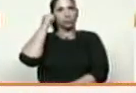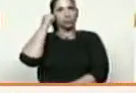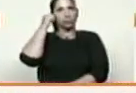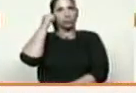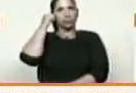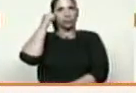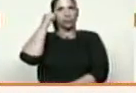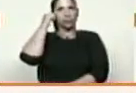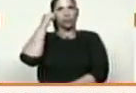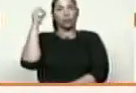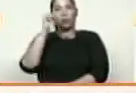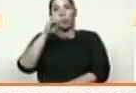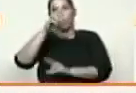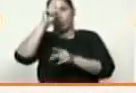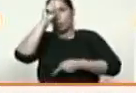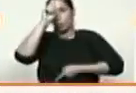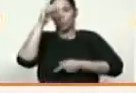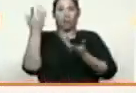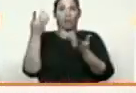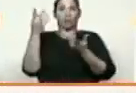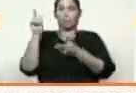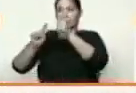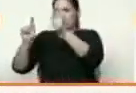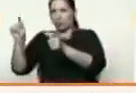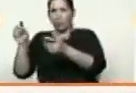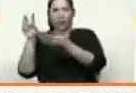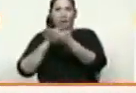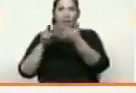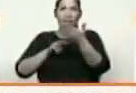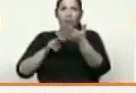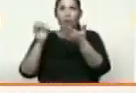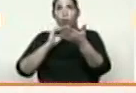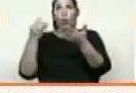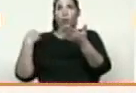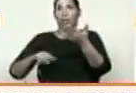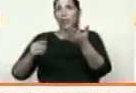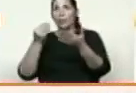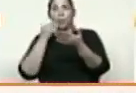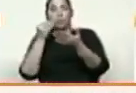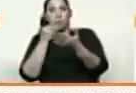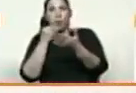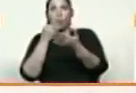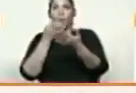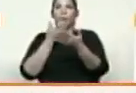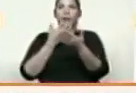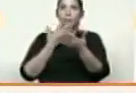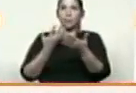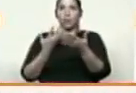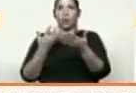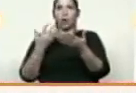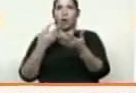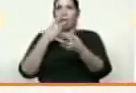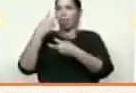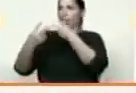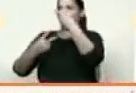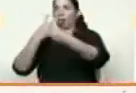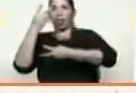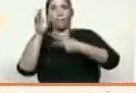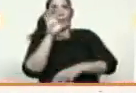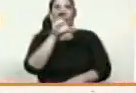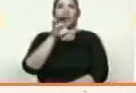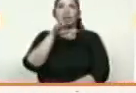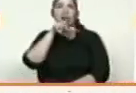es ignorancia supina, o tenemos unos bobos recorriendo el país y hablando